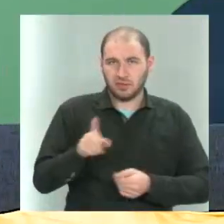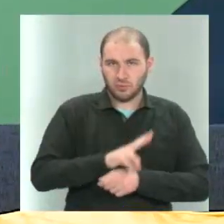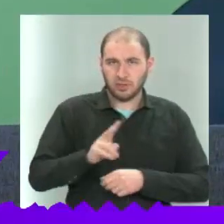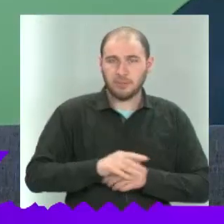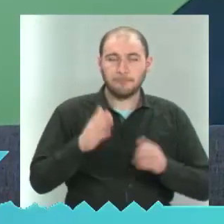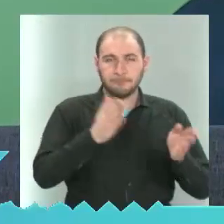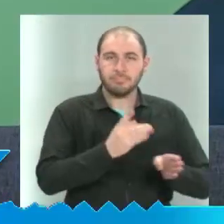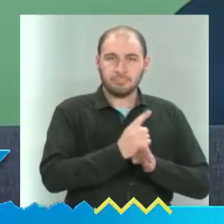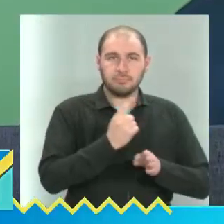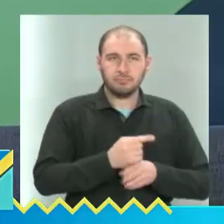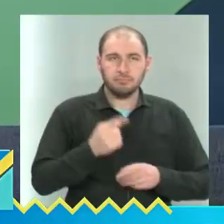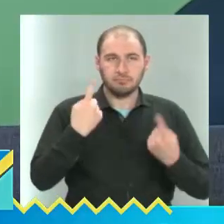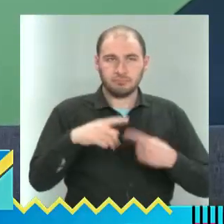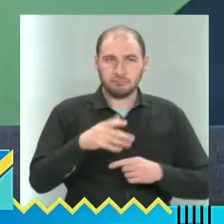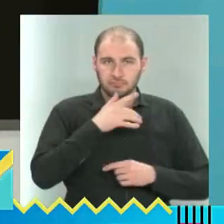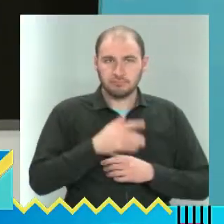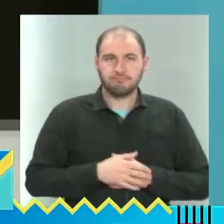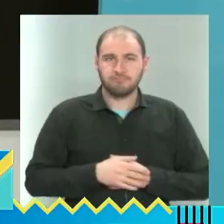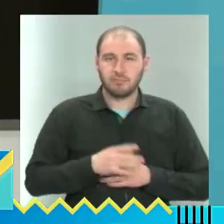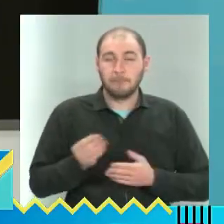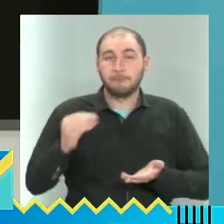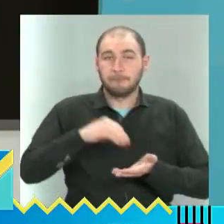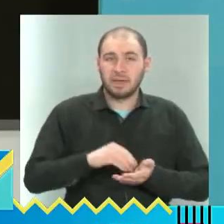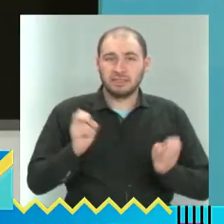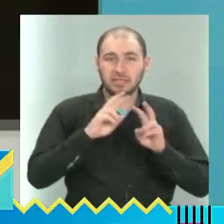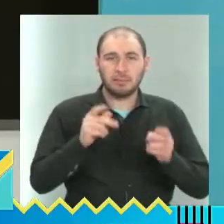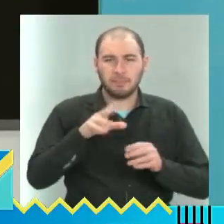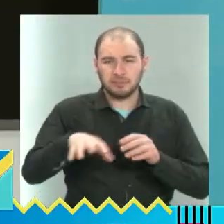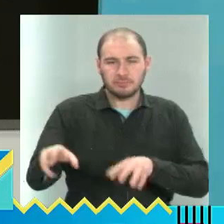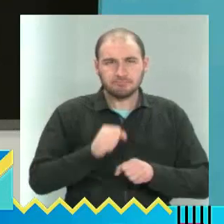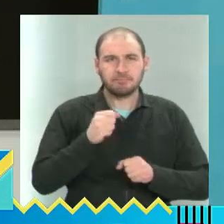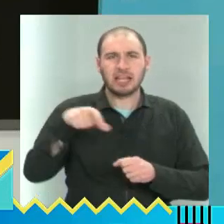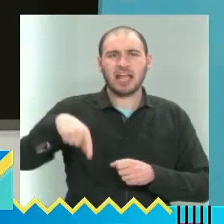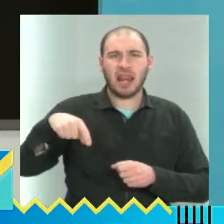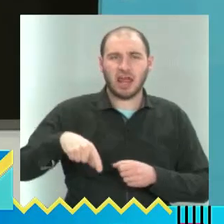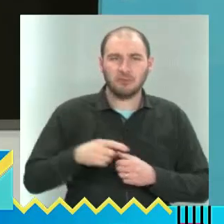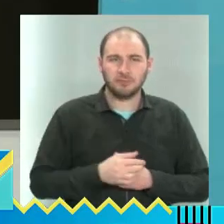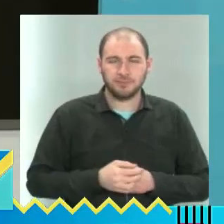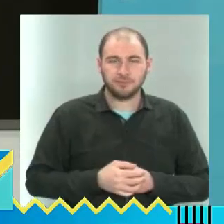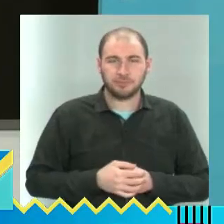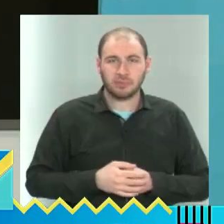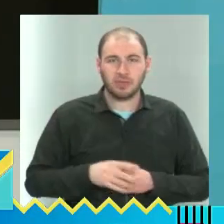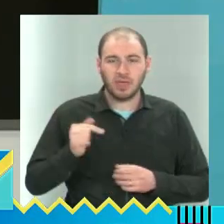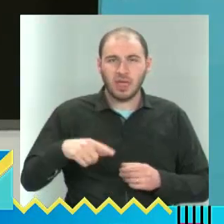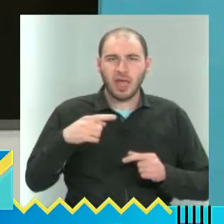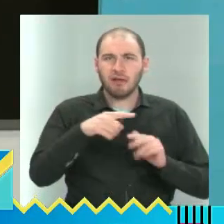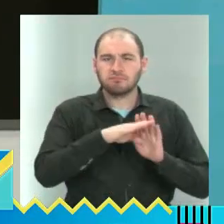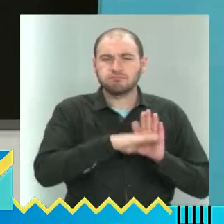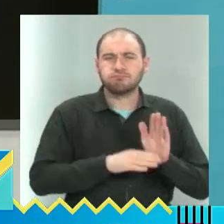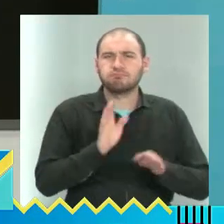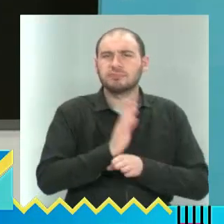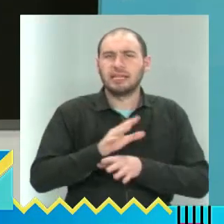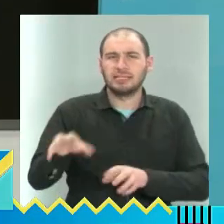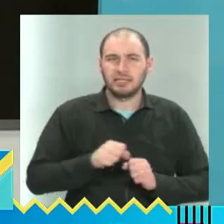abrimos el primer bloque de distintos parecidos. Bien, te sumo ahí al tema de la explotación para ya ir empezando a definir lo que es la trata de